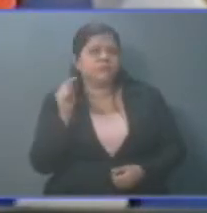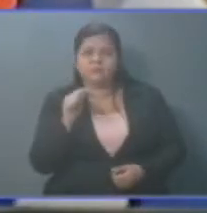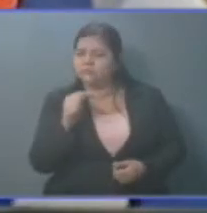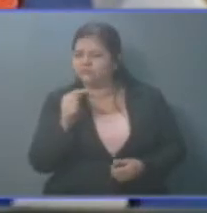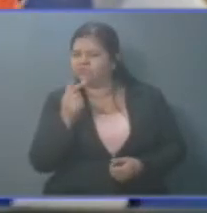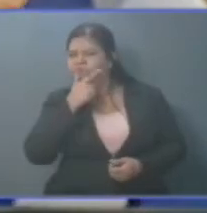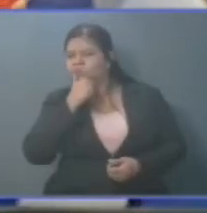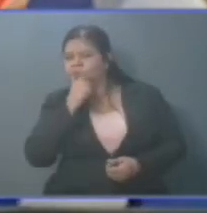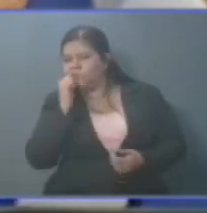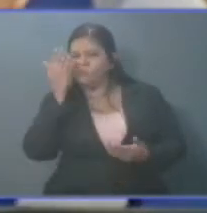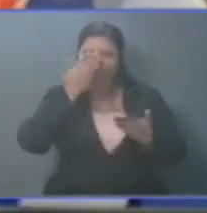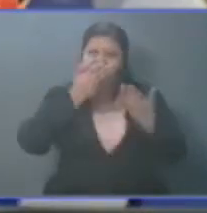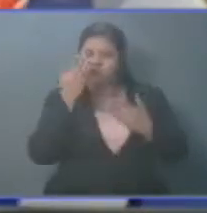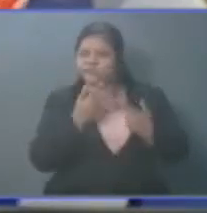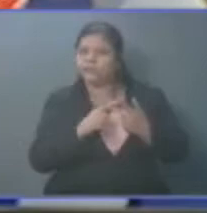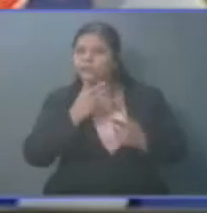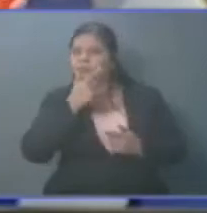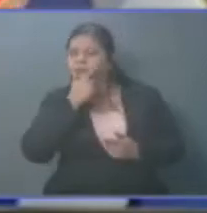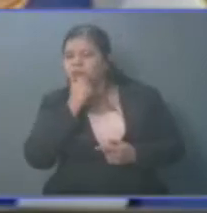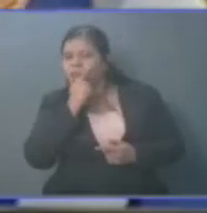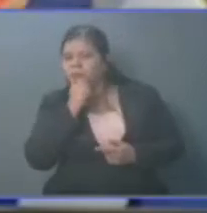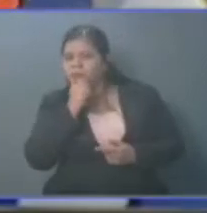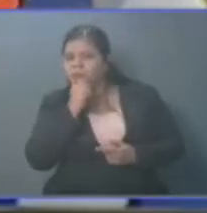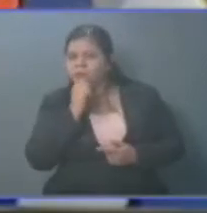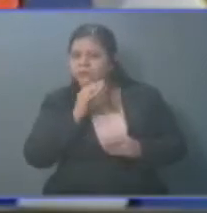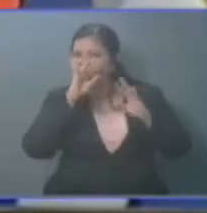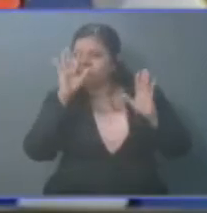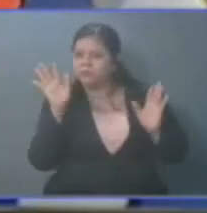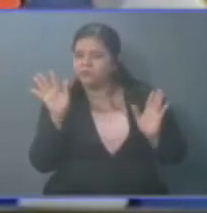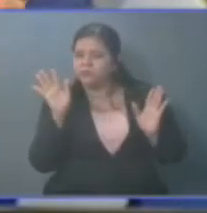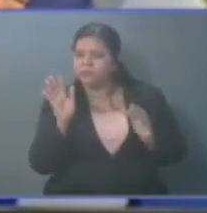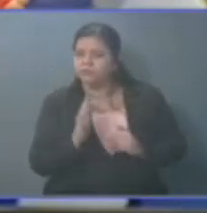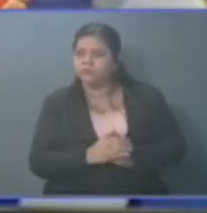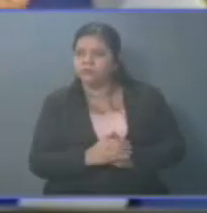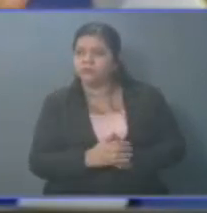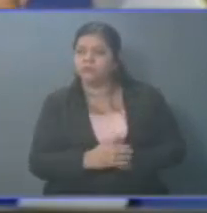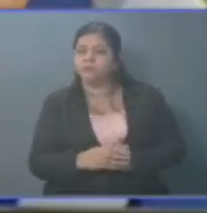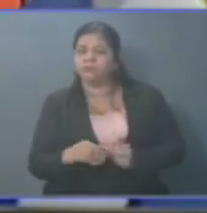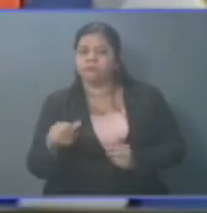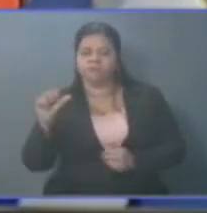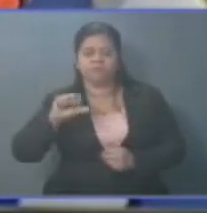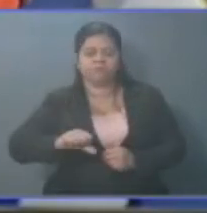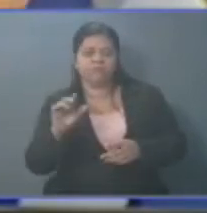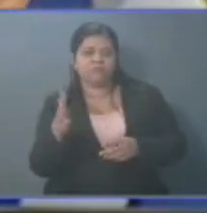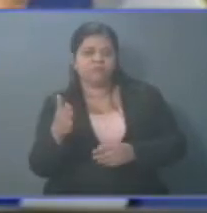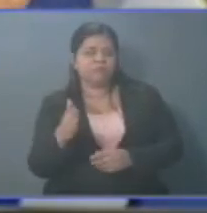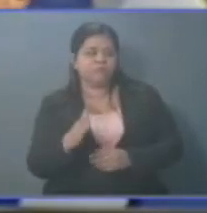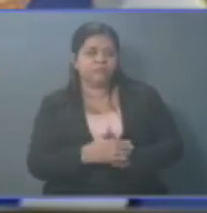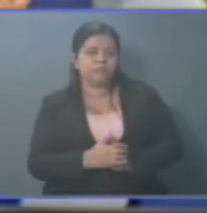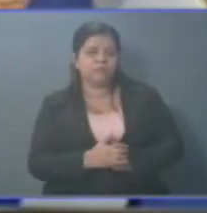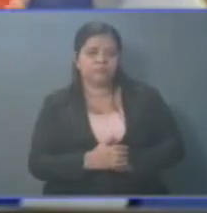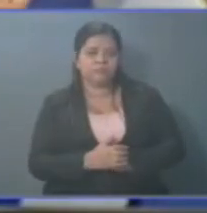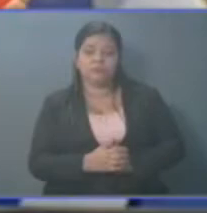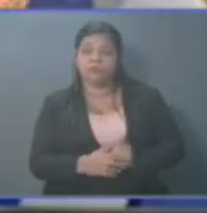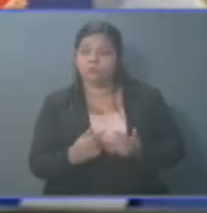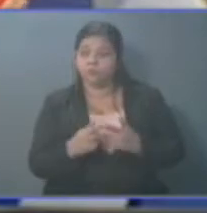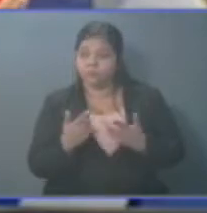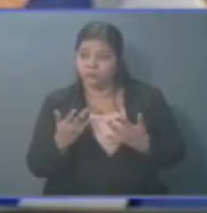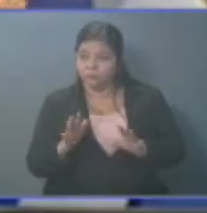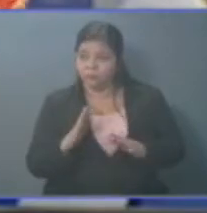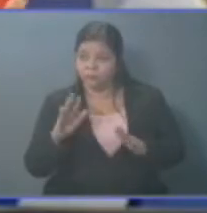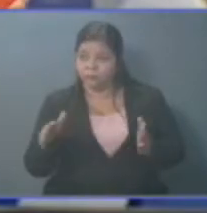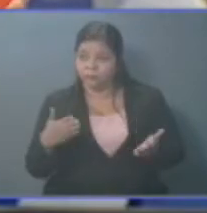oscuro, sino que hay indicios muy claros de manejos inadecuados